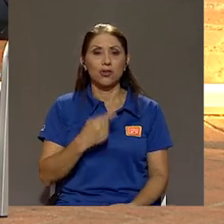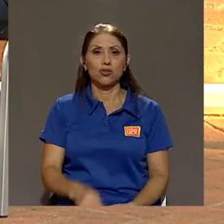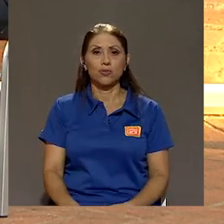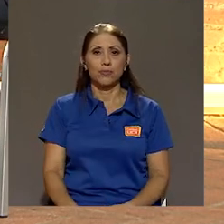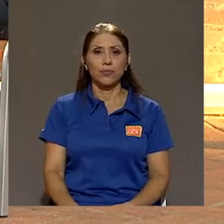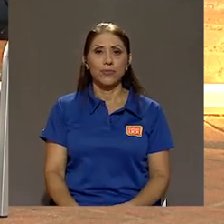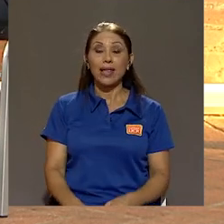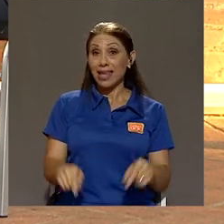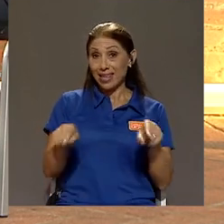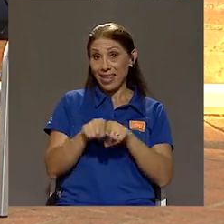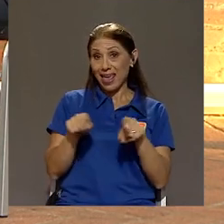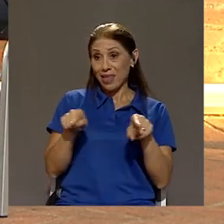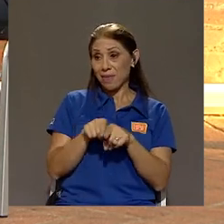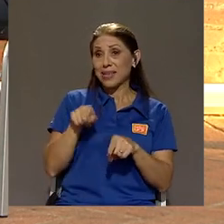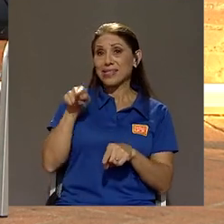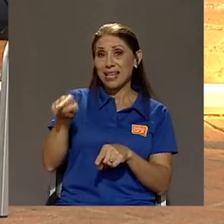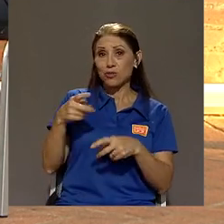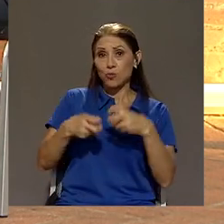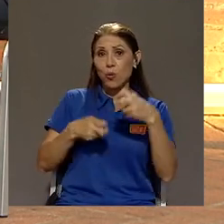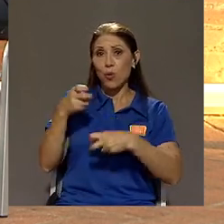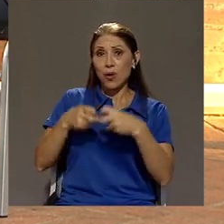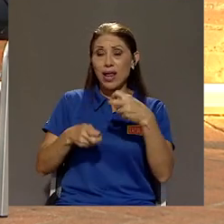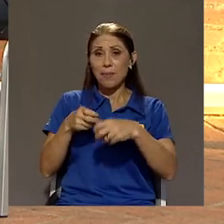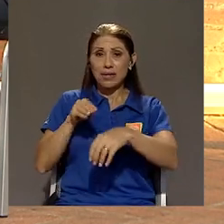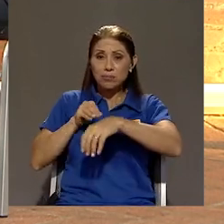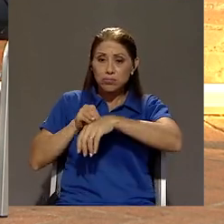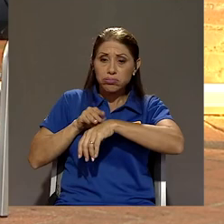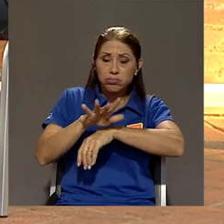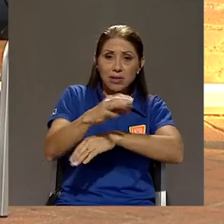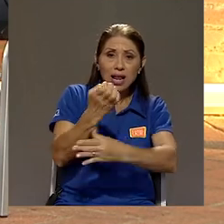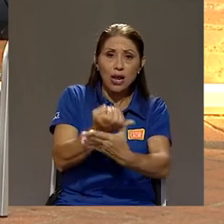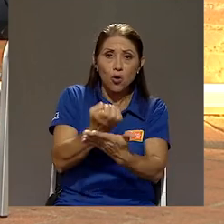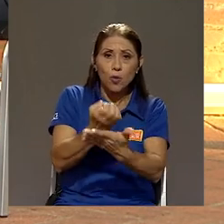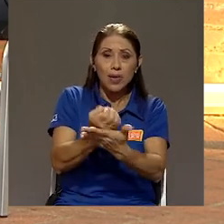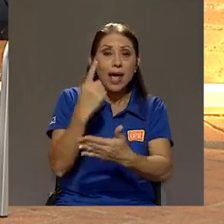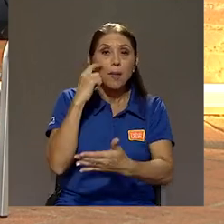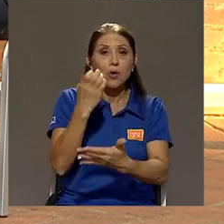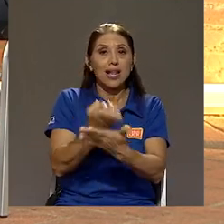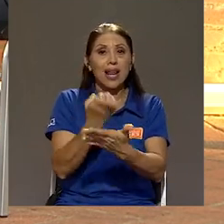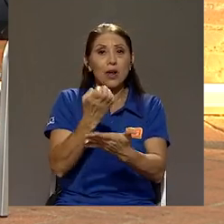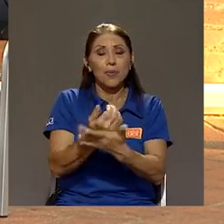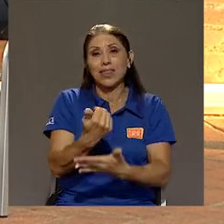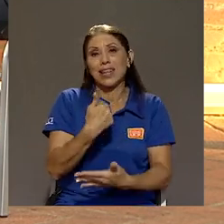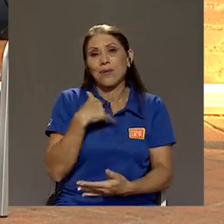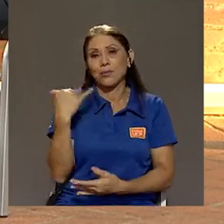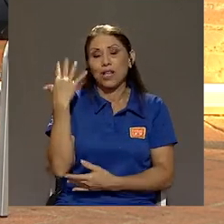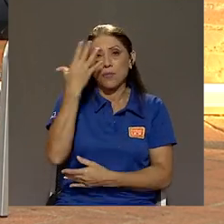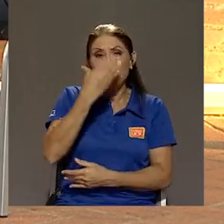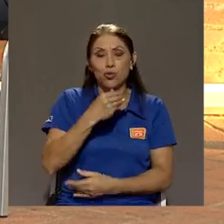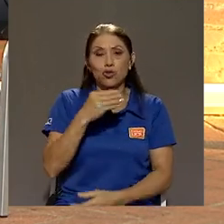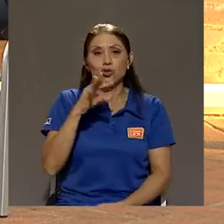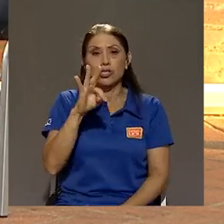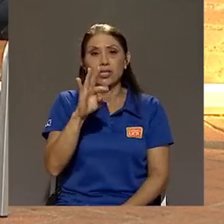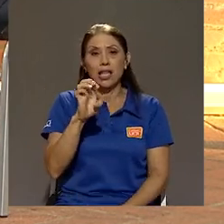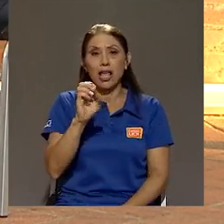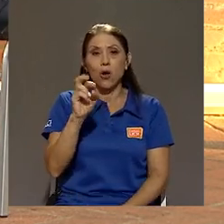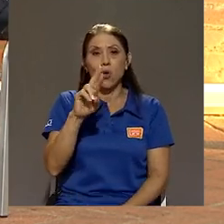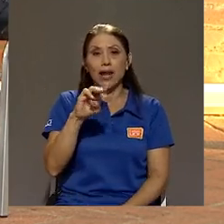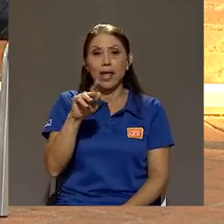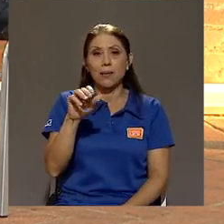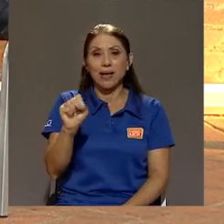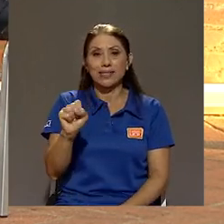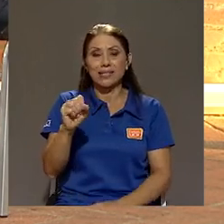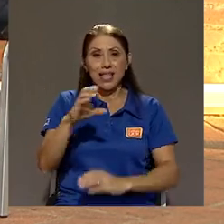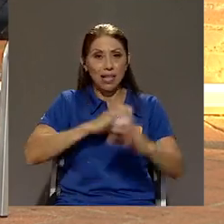Que además son problemas que interpelan mucho a la economía, porque en economía teníamos aquellos hermosos teoremas del comercio internacional,